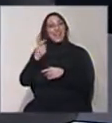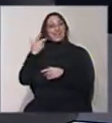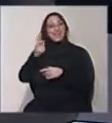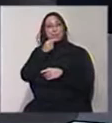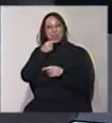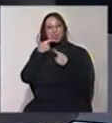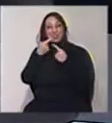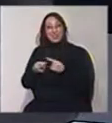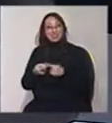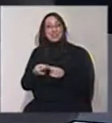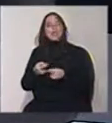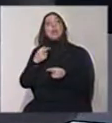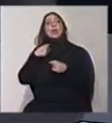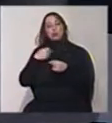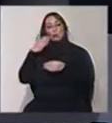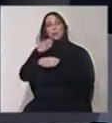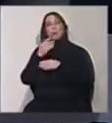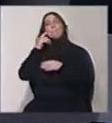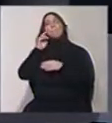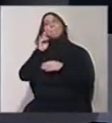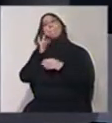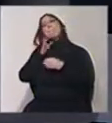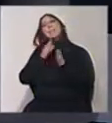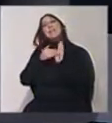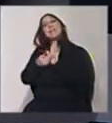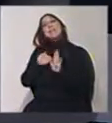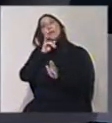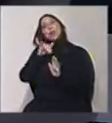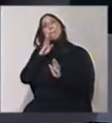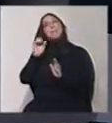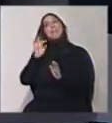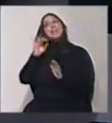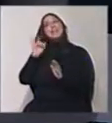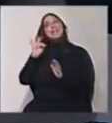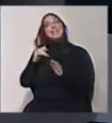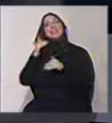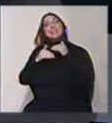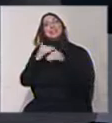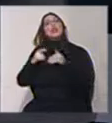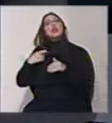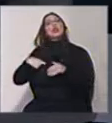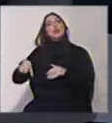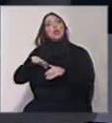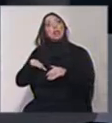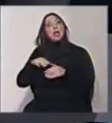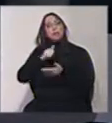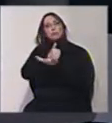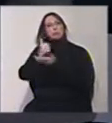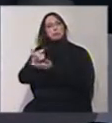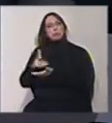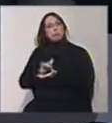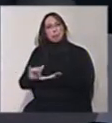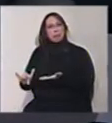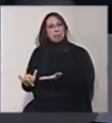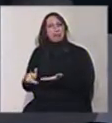un gran tema. Ayer, Petit, yo estuve en la presentación del informe, nos dijo que el Ministerio de Desarrollo Social está ausente de los centros penitenciarios, que